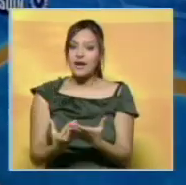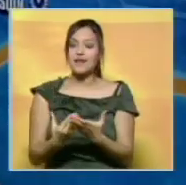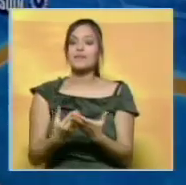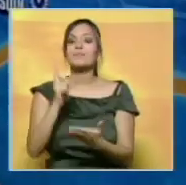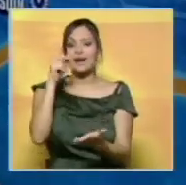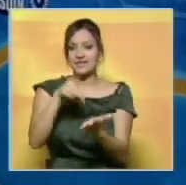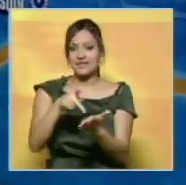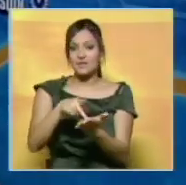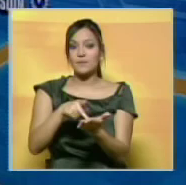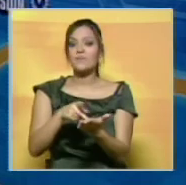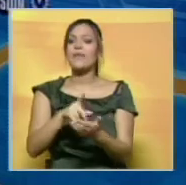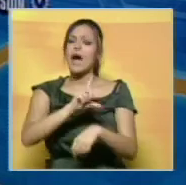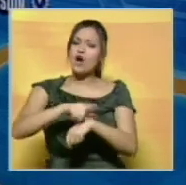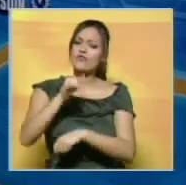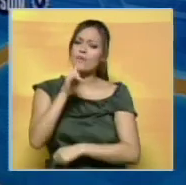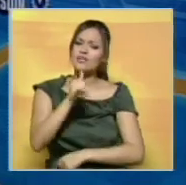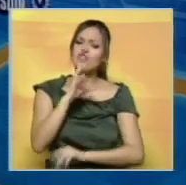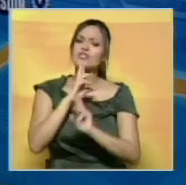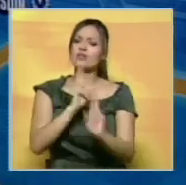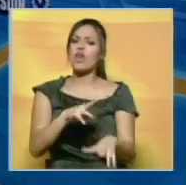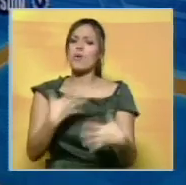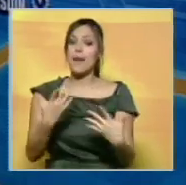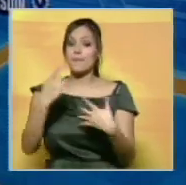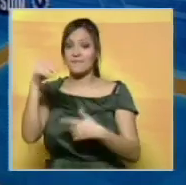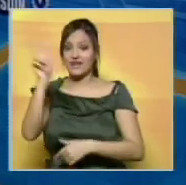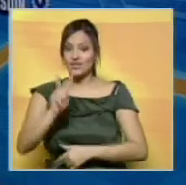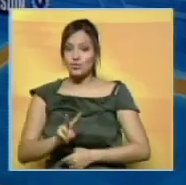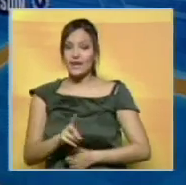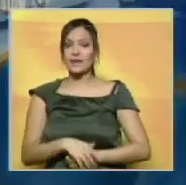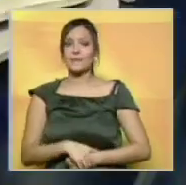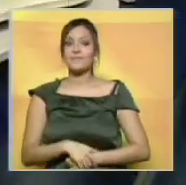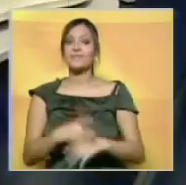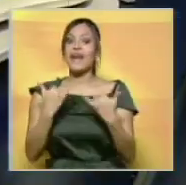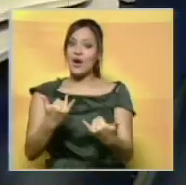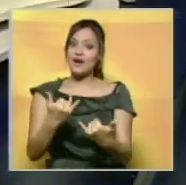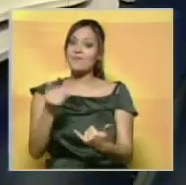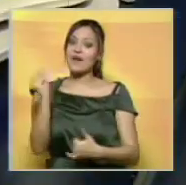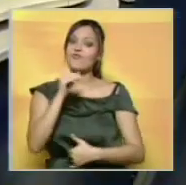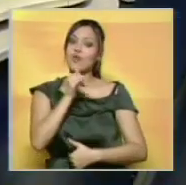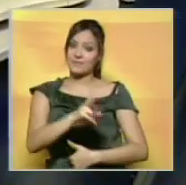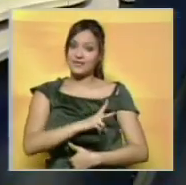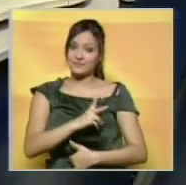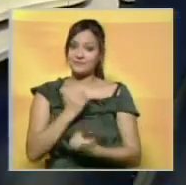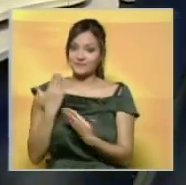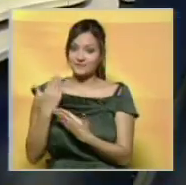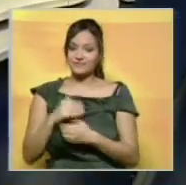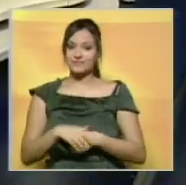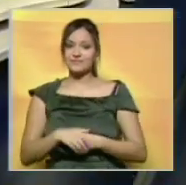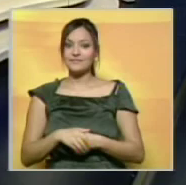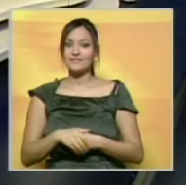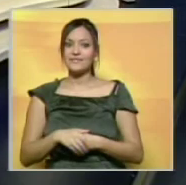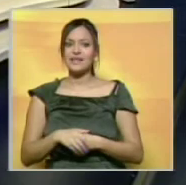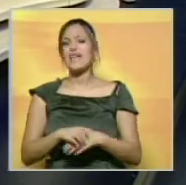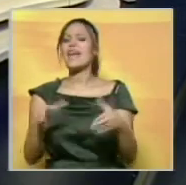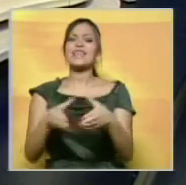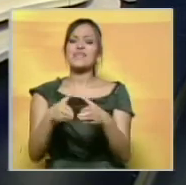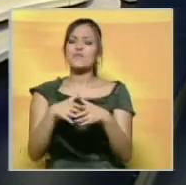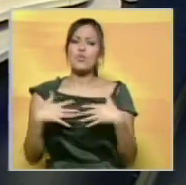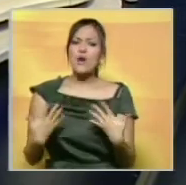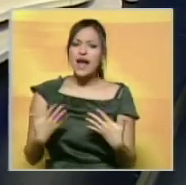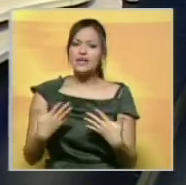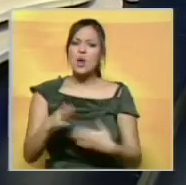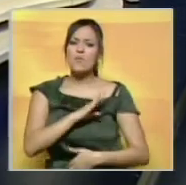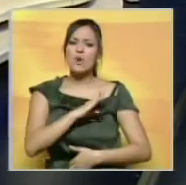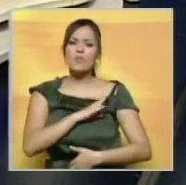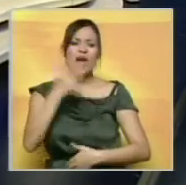más información deportiva y los resultados del béisbol profesional venezolano. Pero ahora continuamos con más información. Oye, ¿a qué equipo perteneció